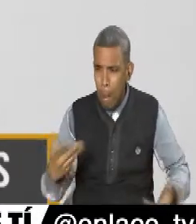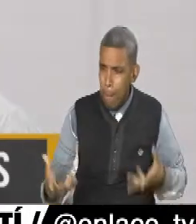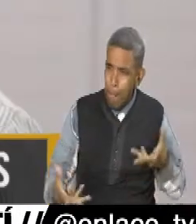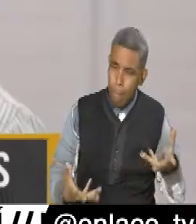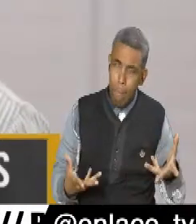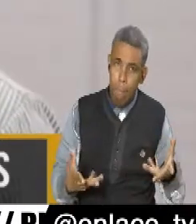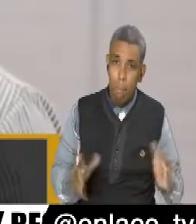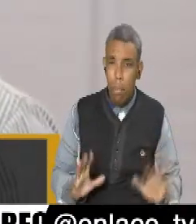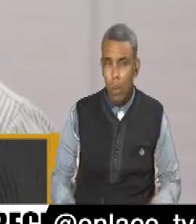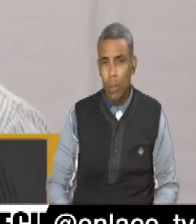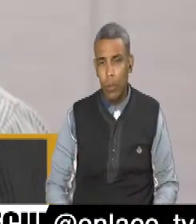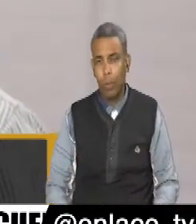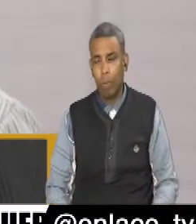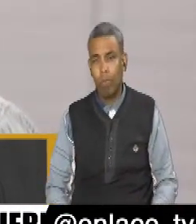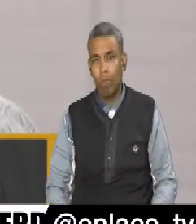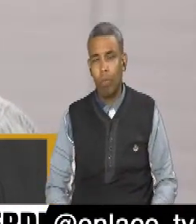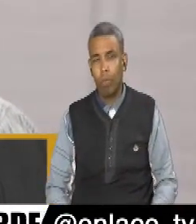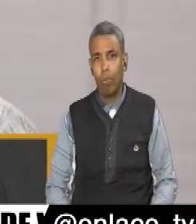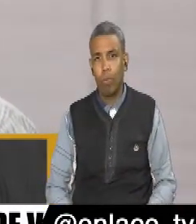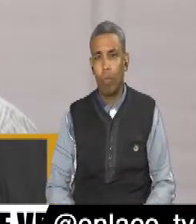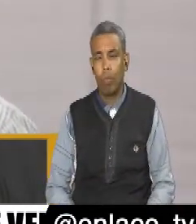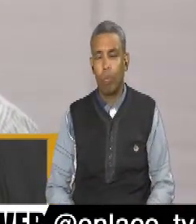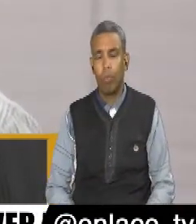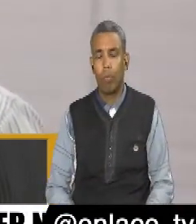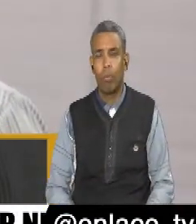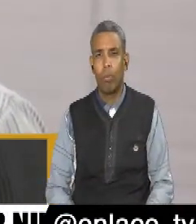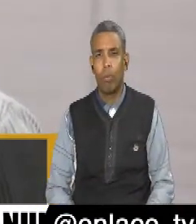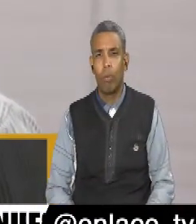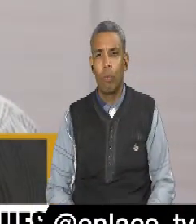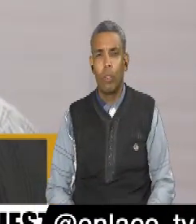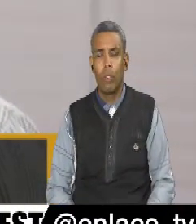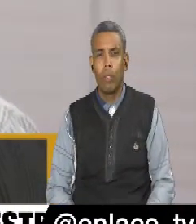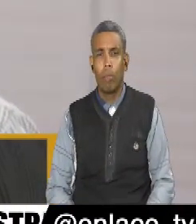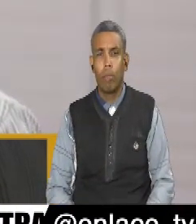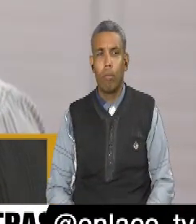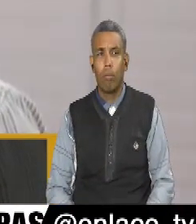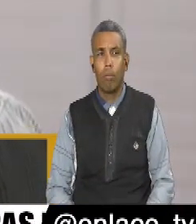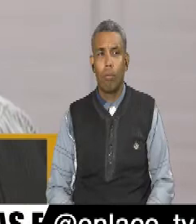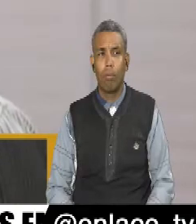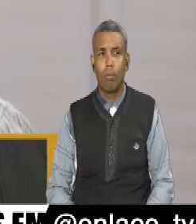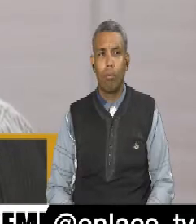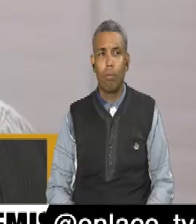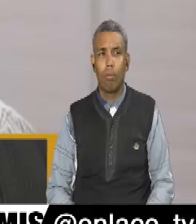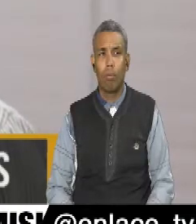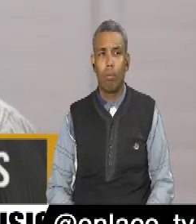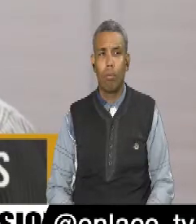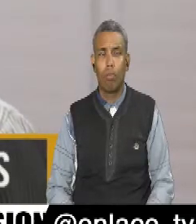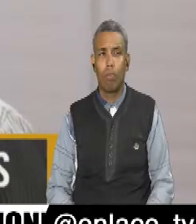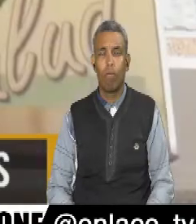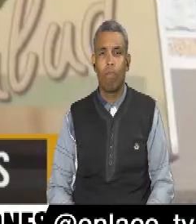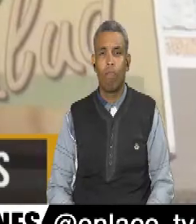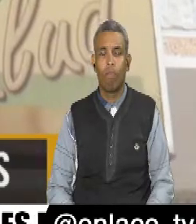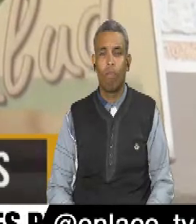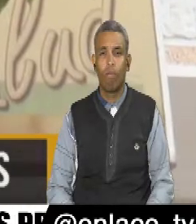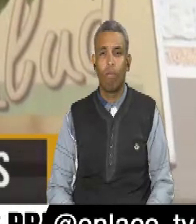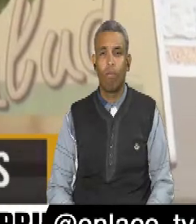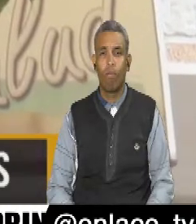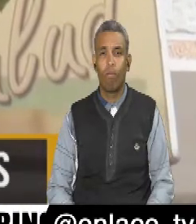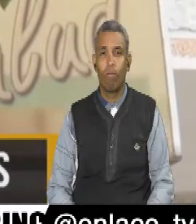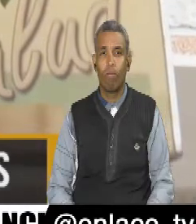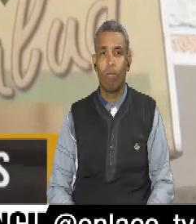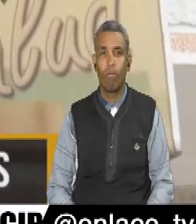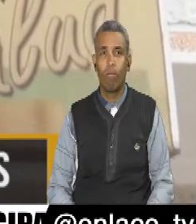pacientes. Y no sobre ellos se va a generar la expectativa de los problemas que se van a, digamos, a generar por el hecho de que hoy